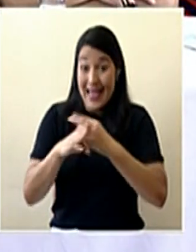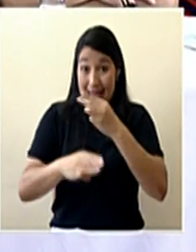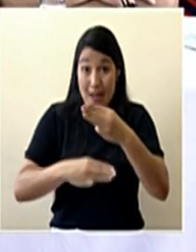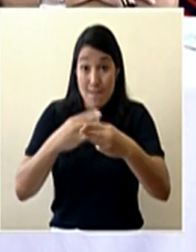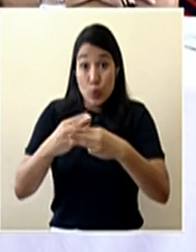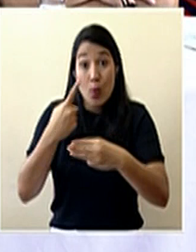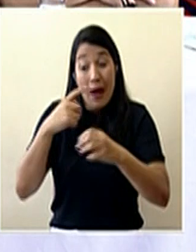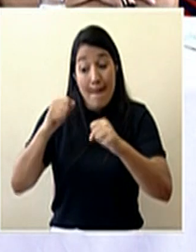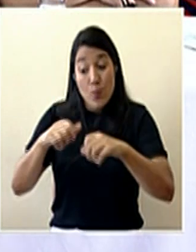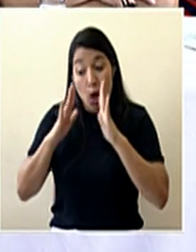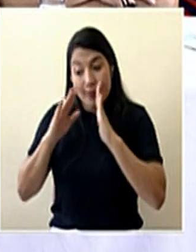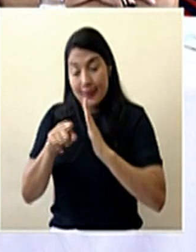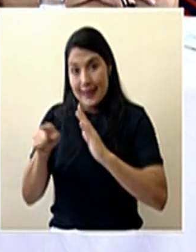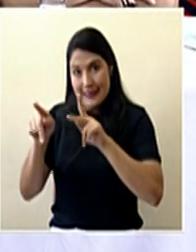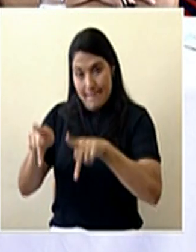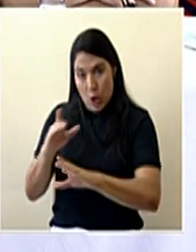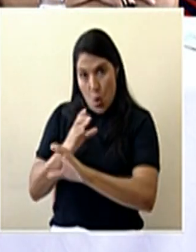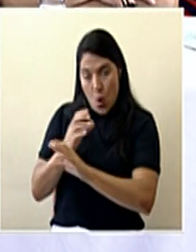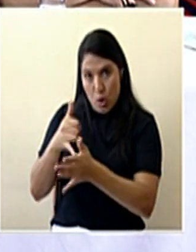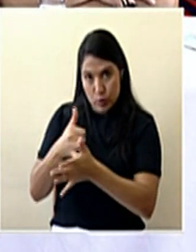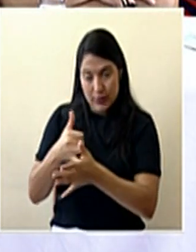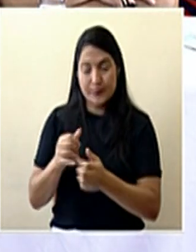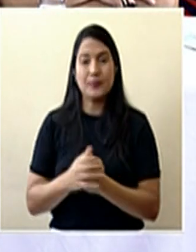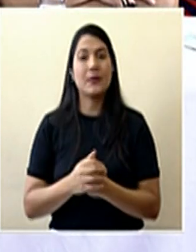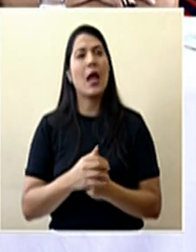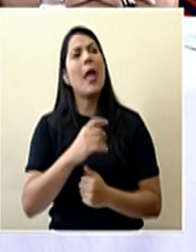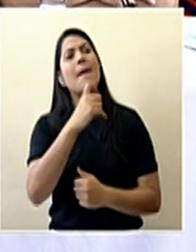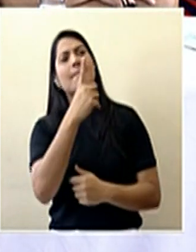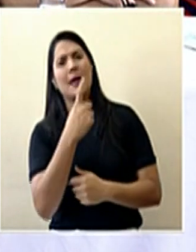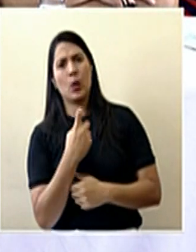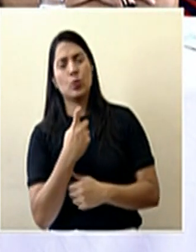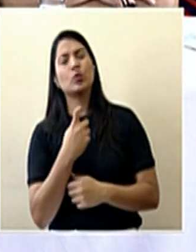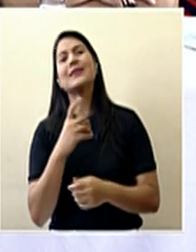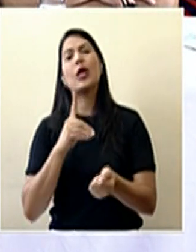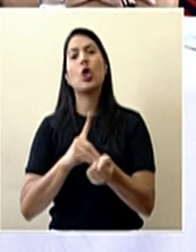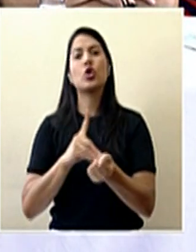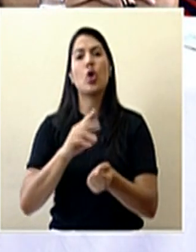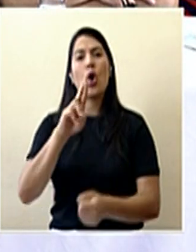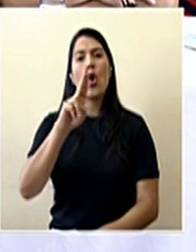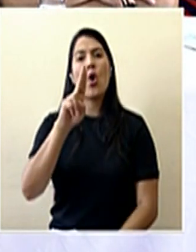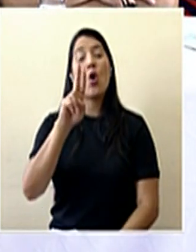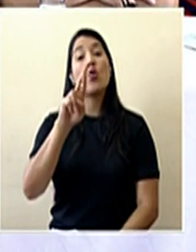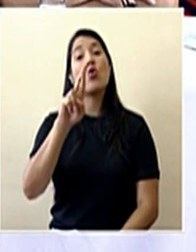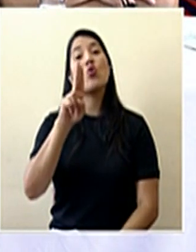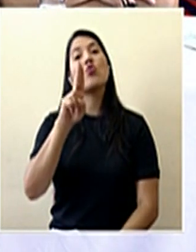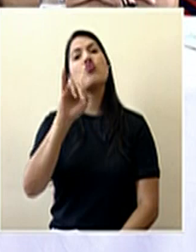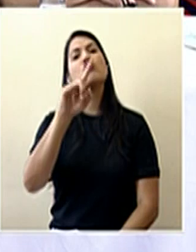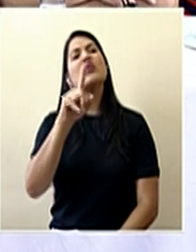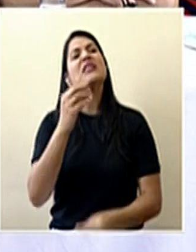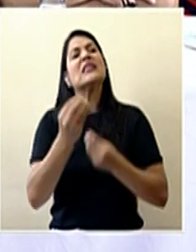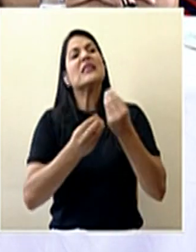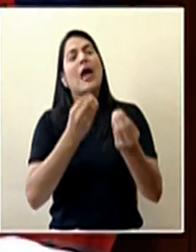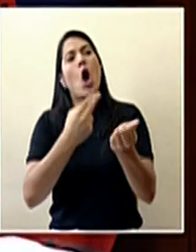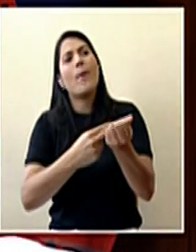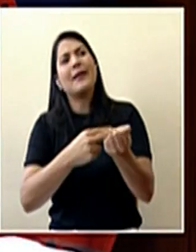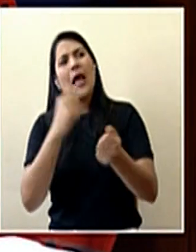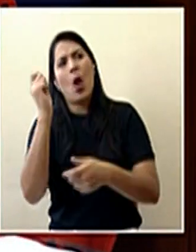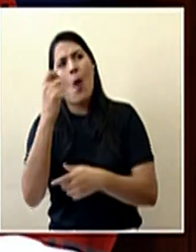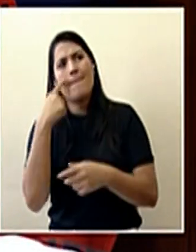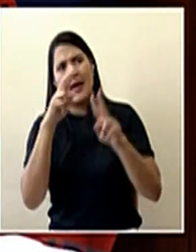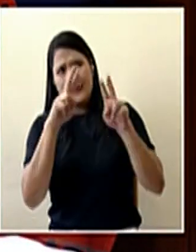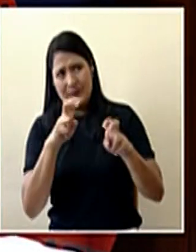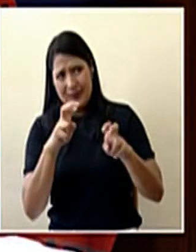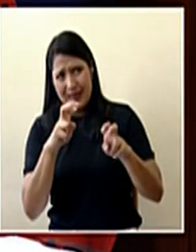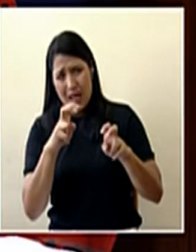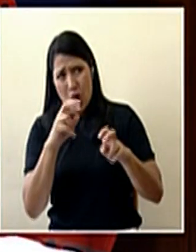El periódico El Mensaje nos pregunta, doctor Ruiz, ¿cómo hacen los hospitales de Guanacaste con las pruebas y si hay suficientes pruebas para toda la